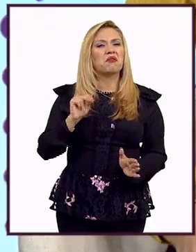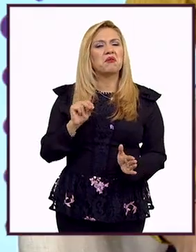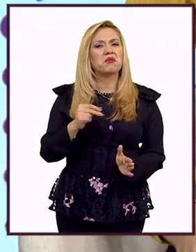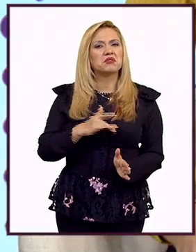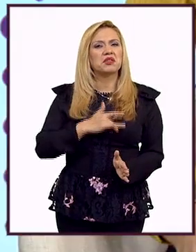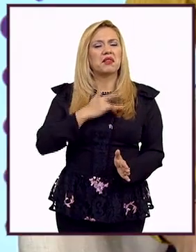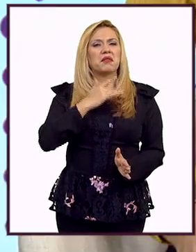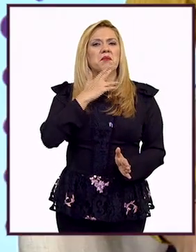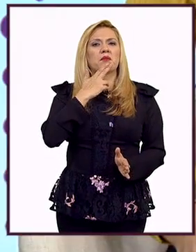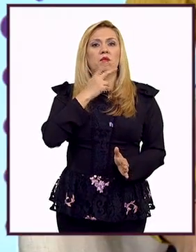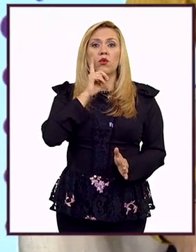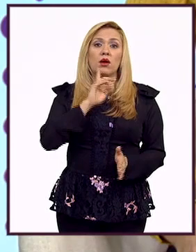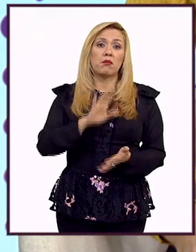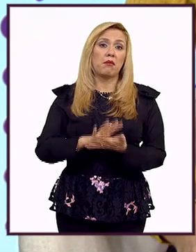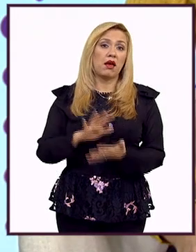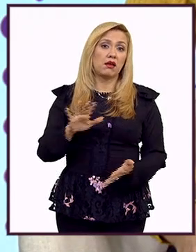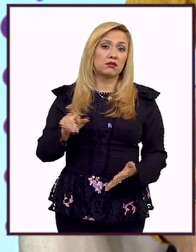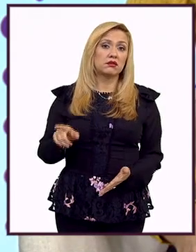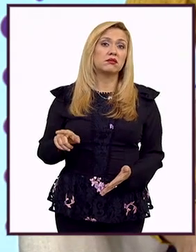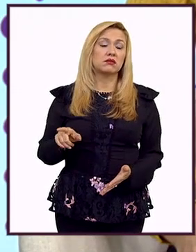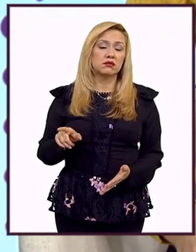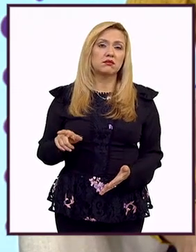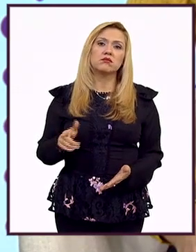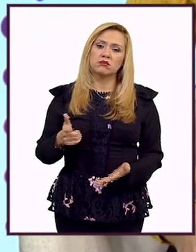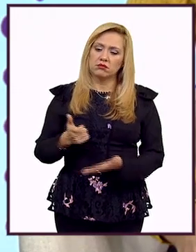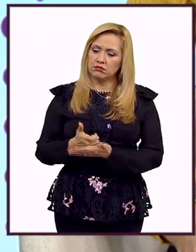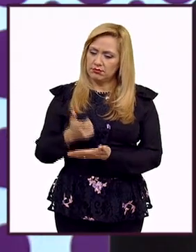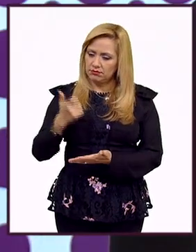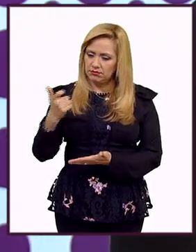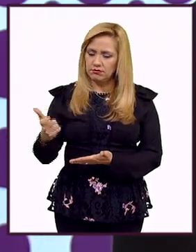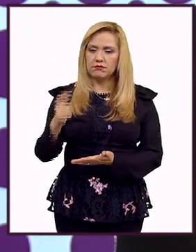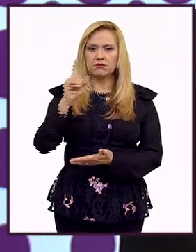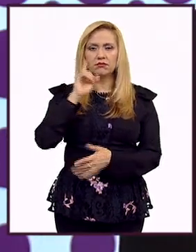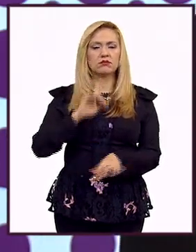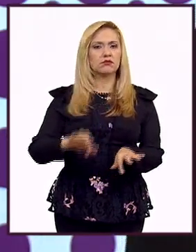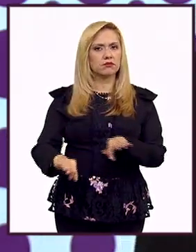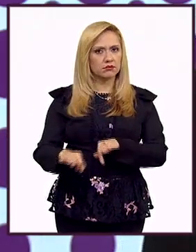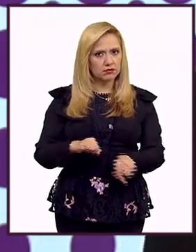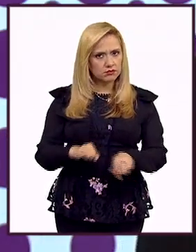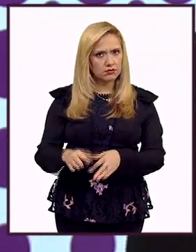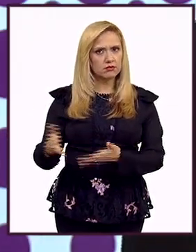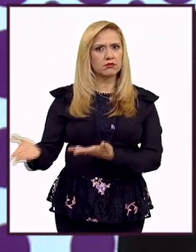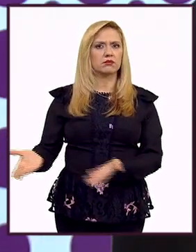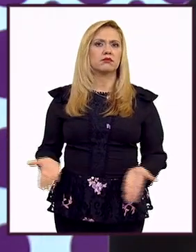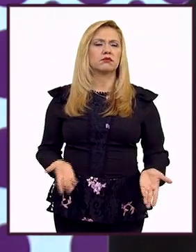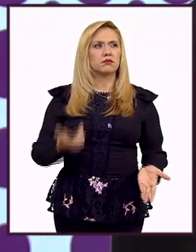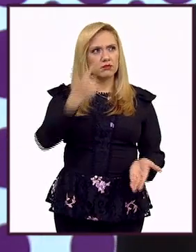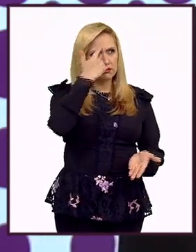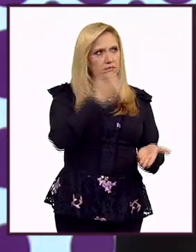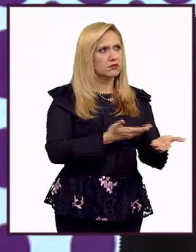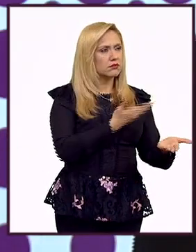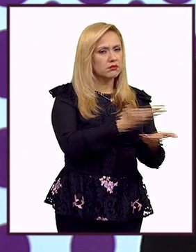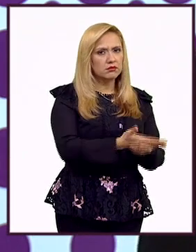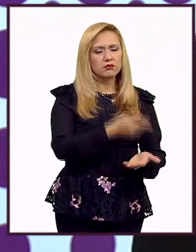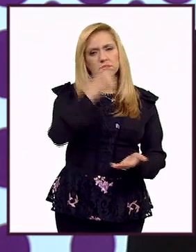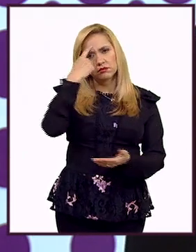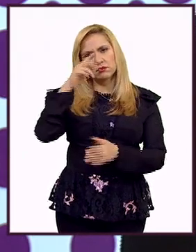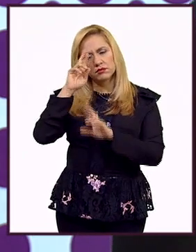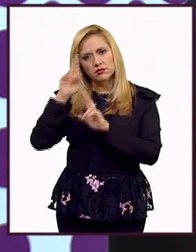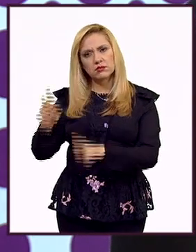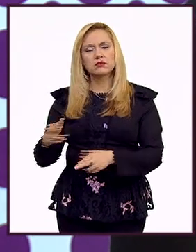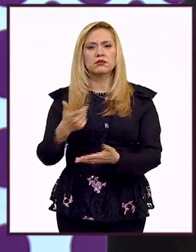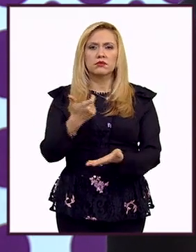papel, hay que reconocerlo, hay que remunerar reconocer el trabajo no remunerado, hay que proponer esquemas económicos que fomenten una